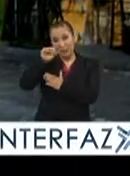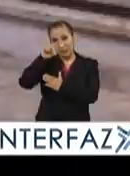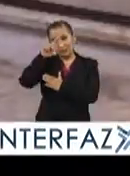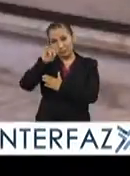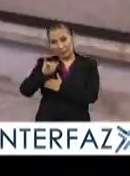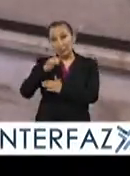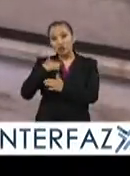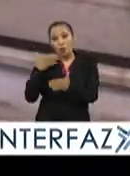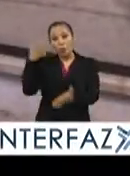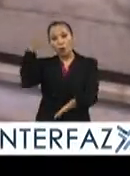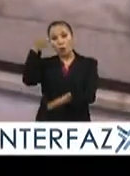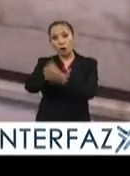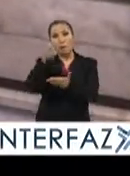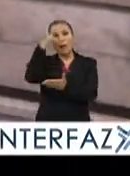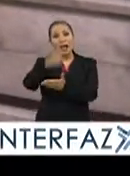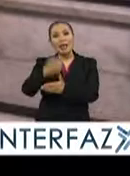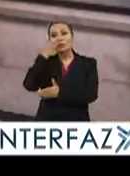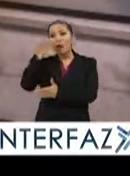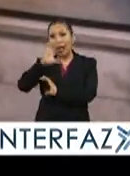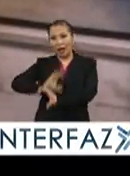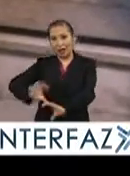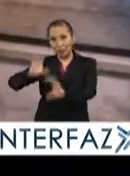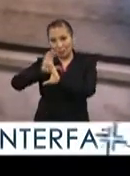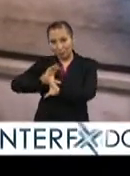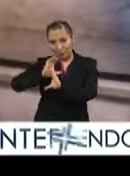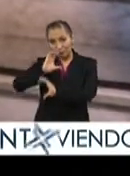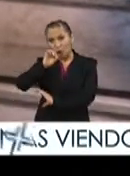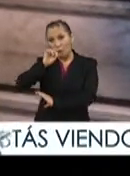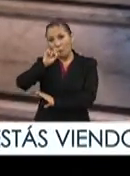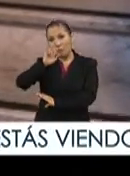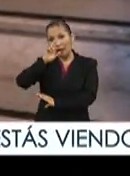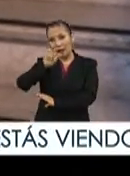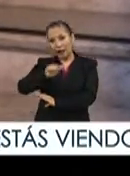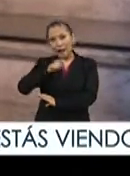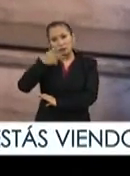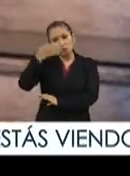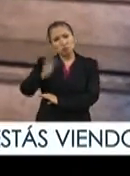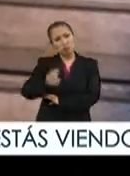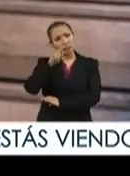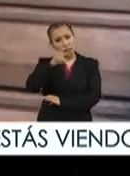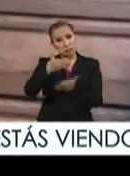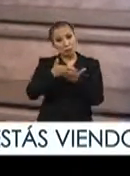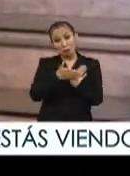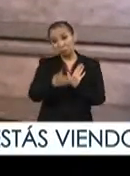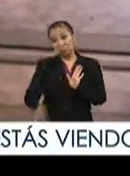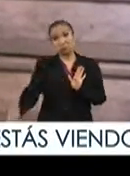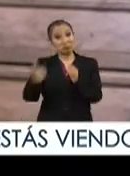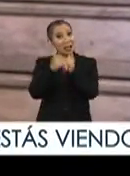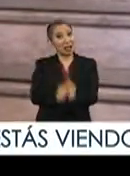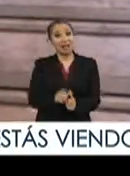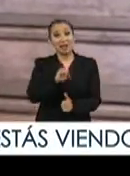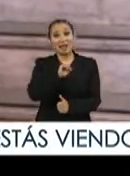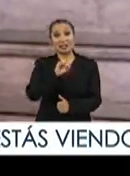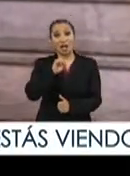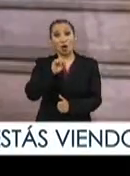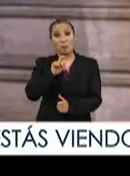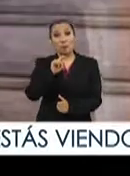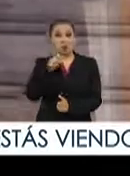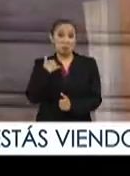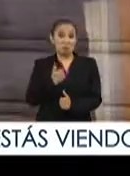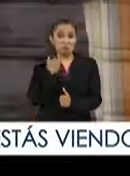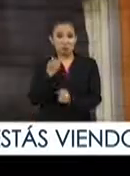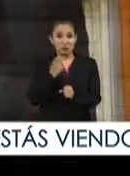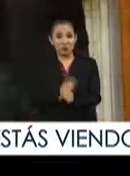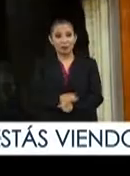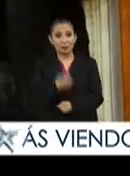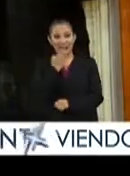yo entré para la Academia de Ópera y me aceptaron y hasta ahora fue que así quedé aquí en Sao Paulo aprovechando las